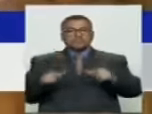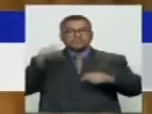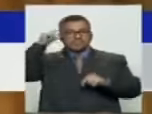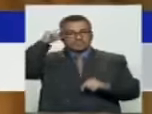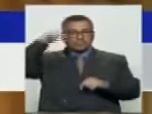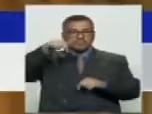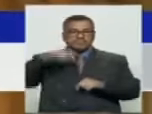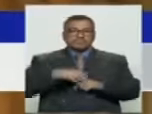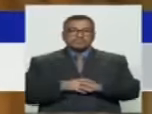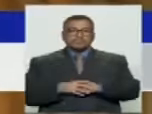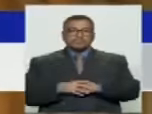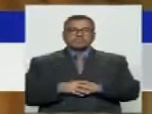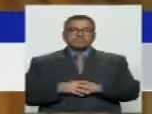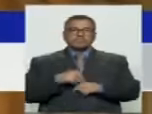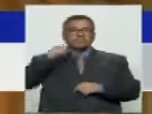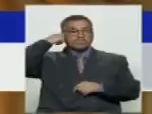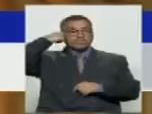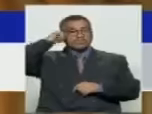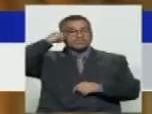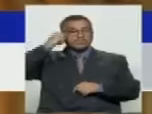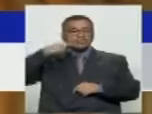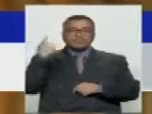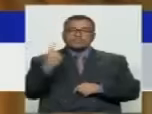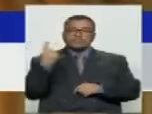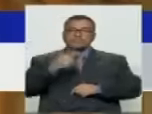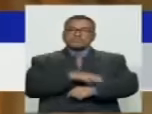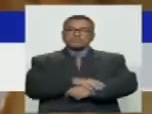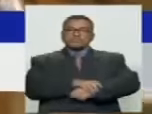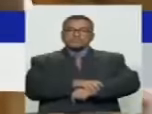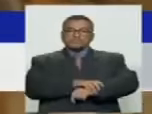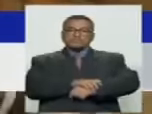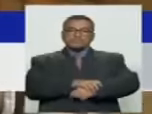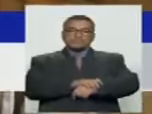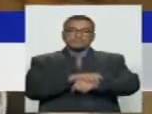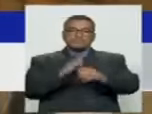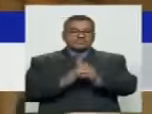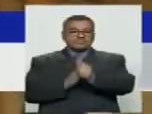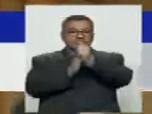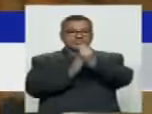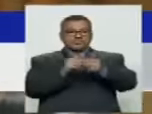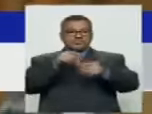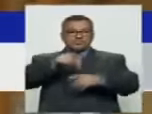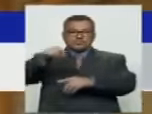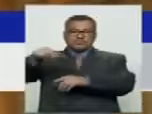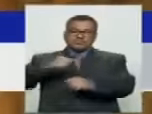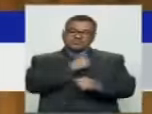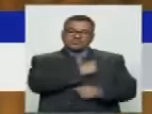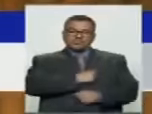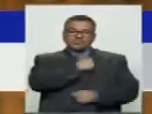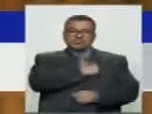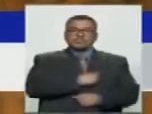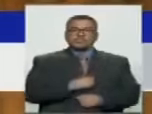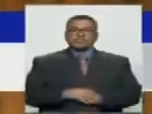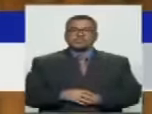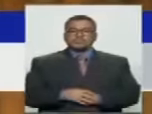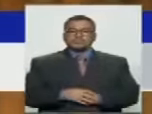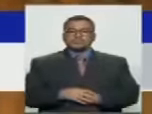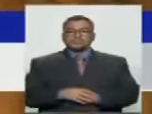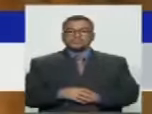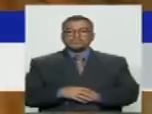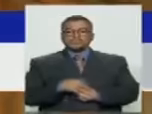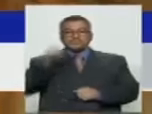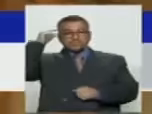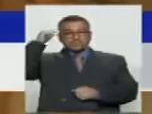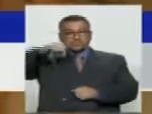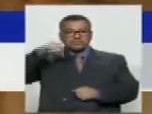Hoy debemos recordarlo no solamente por un día de siembra, hoy lamentándolo mucho, un